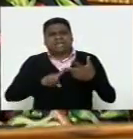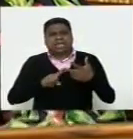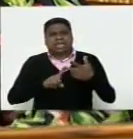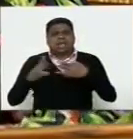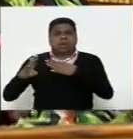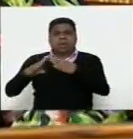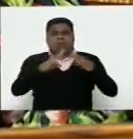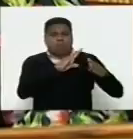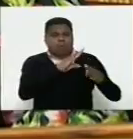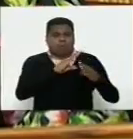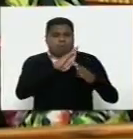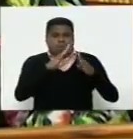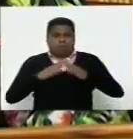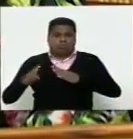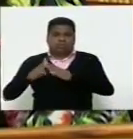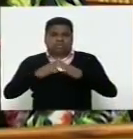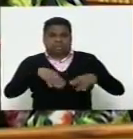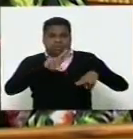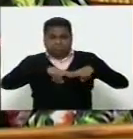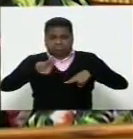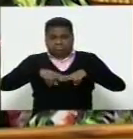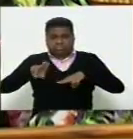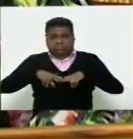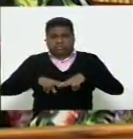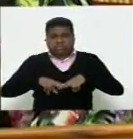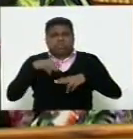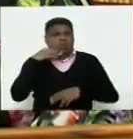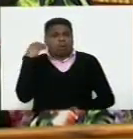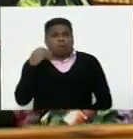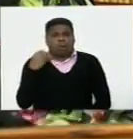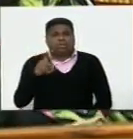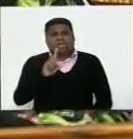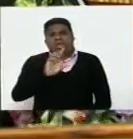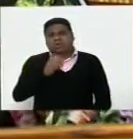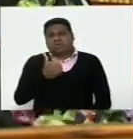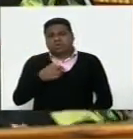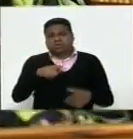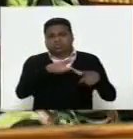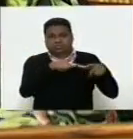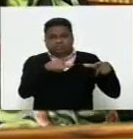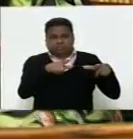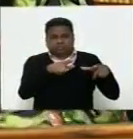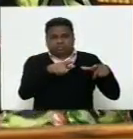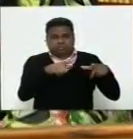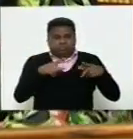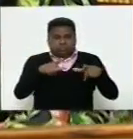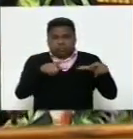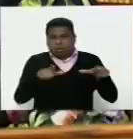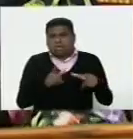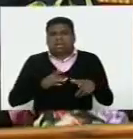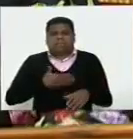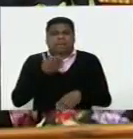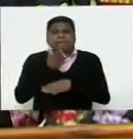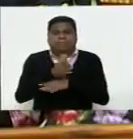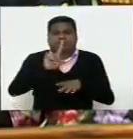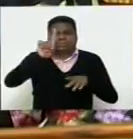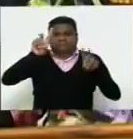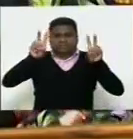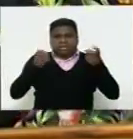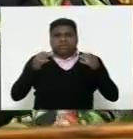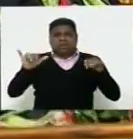de Protección de Niñas, Niños y Adolescentes y demás instancias con competencia en la materia. Cierro comillas, es